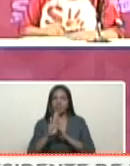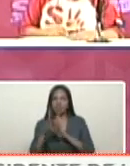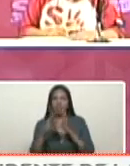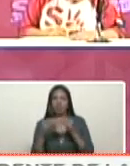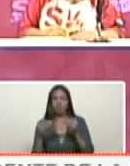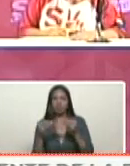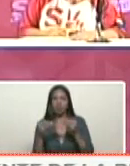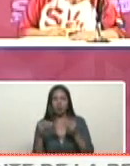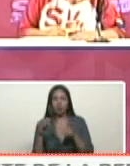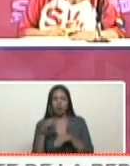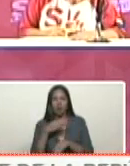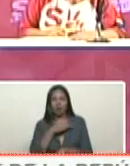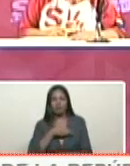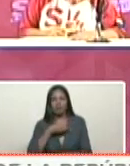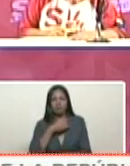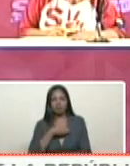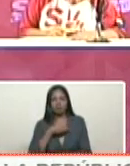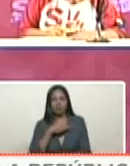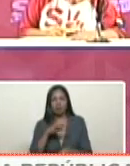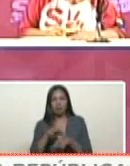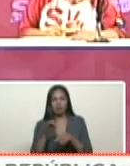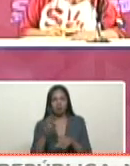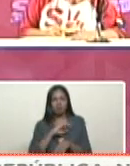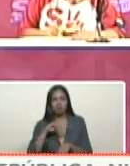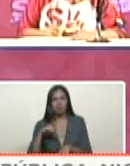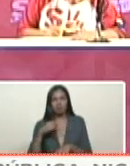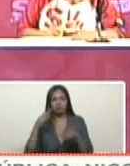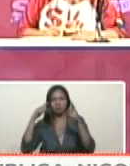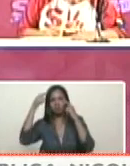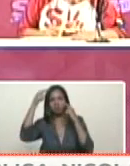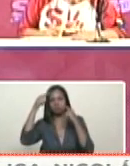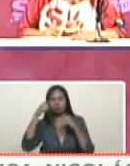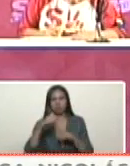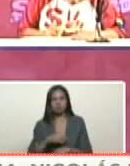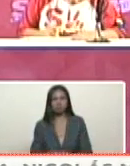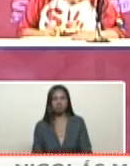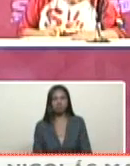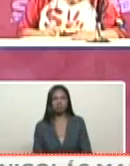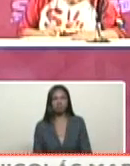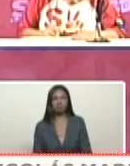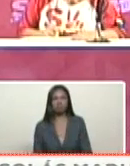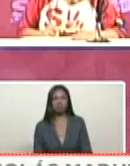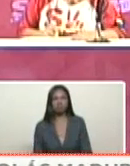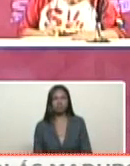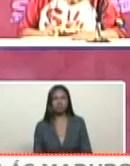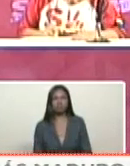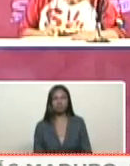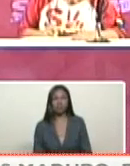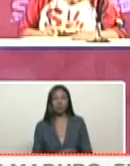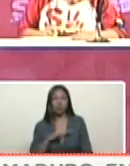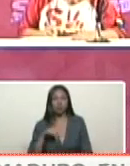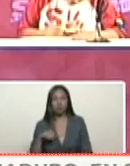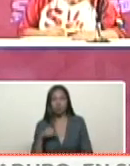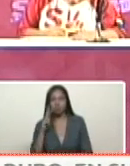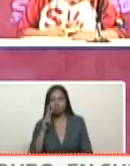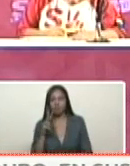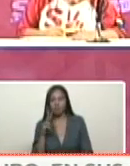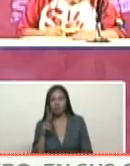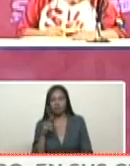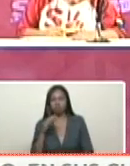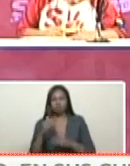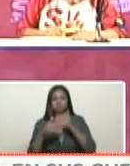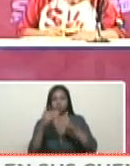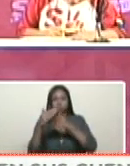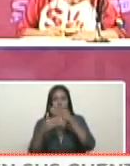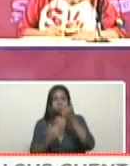grandes misiones, que es el legado que nos dejó nuestro amado comandante Hugo Chávez, y que nosotros hemos ido manteniendo y